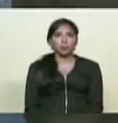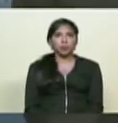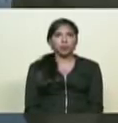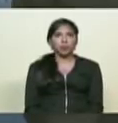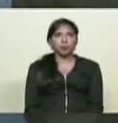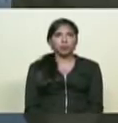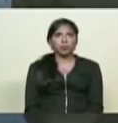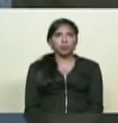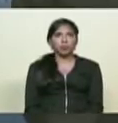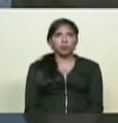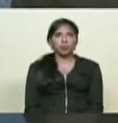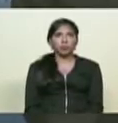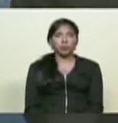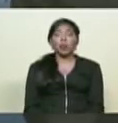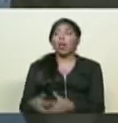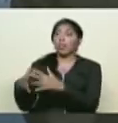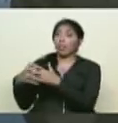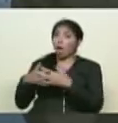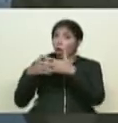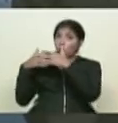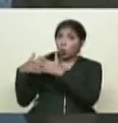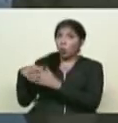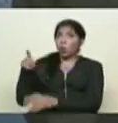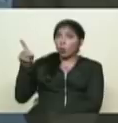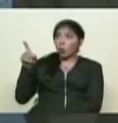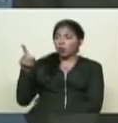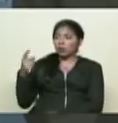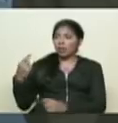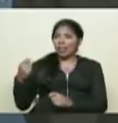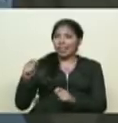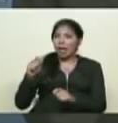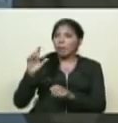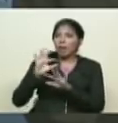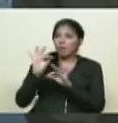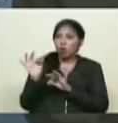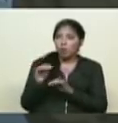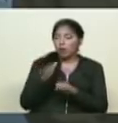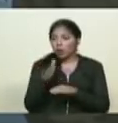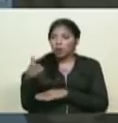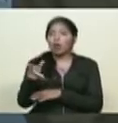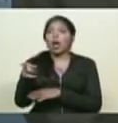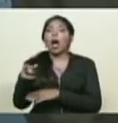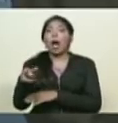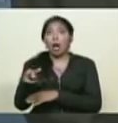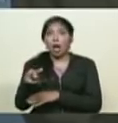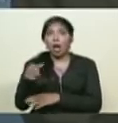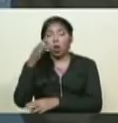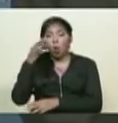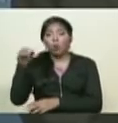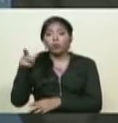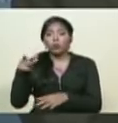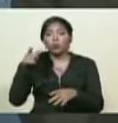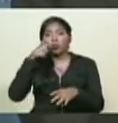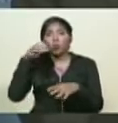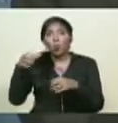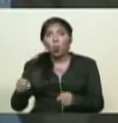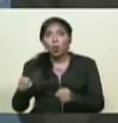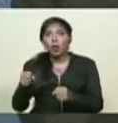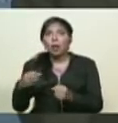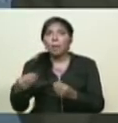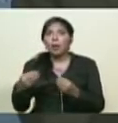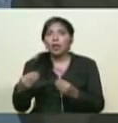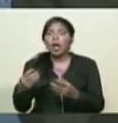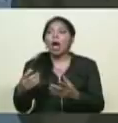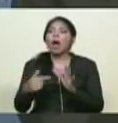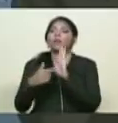trata de utilizar la plataforma del consejo de seguridad de las naciones unidas elevar temas bilaterales